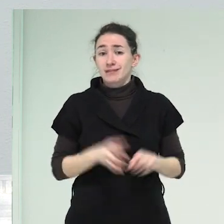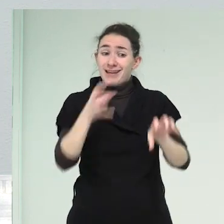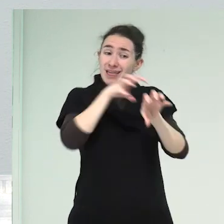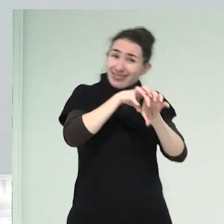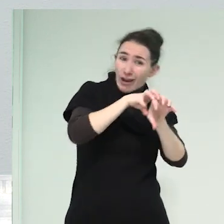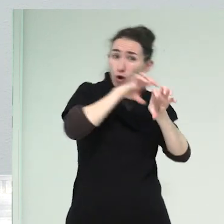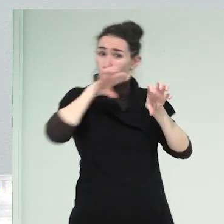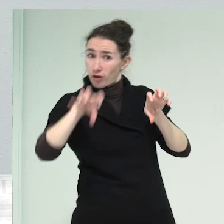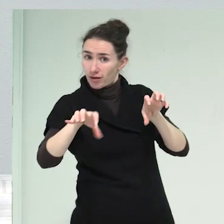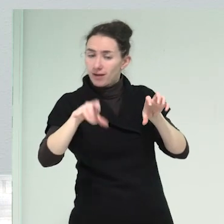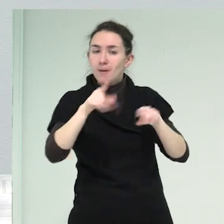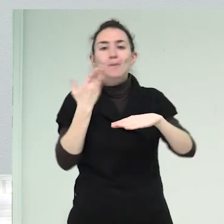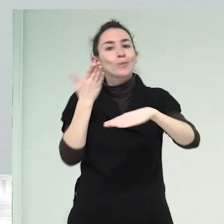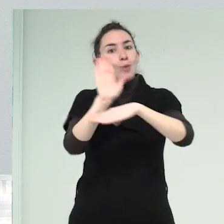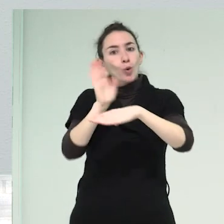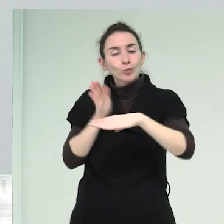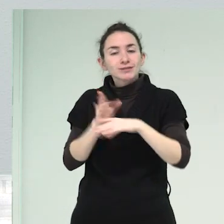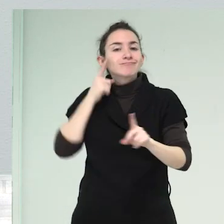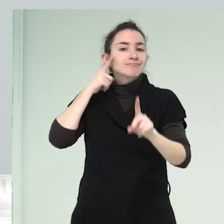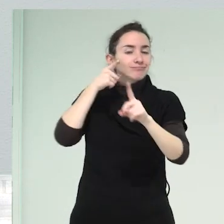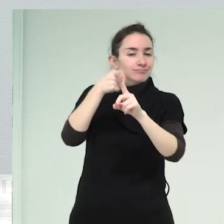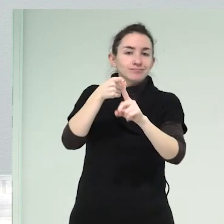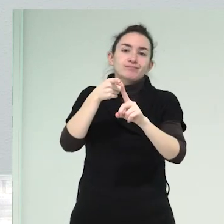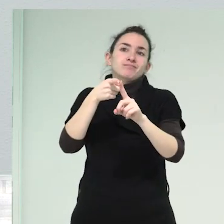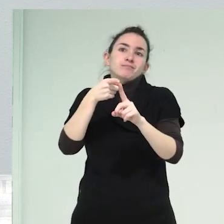son propuestas que tratan de trascender